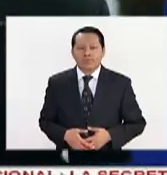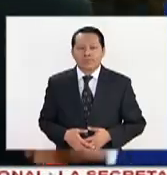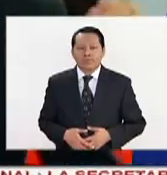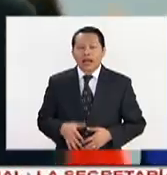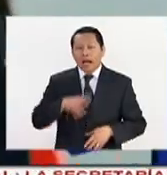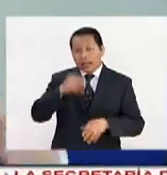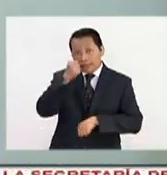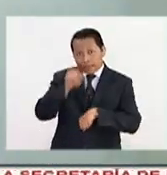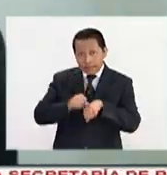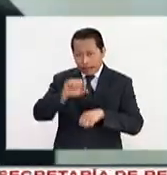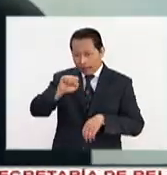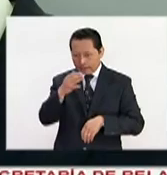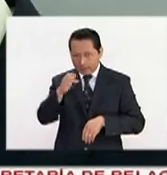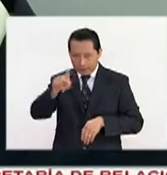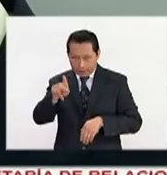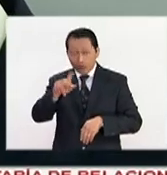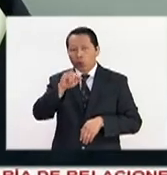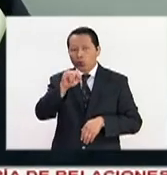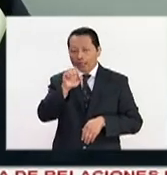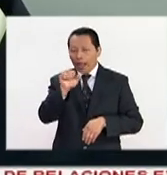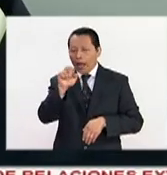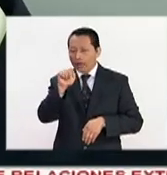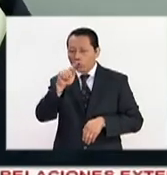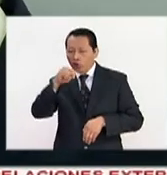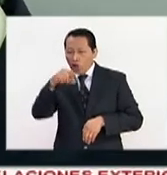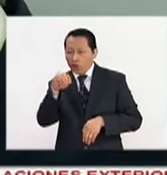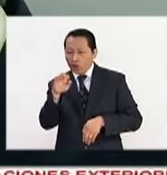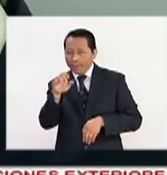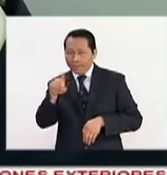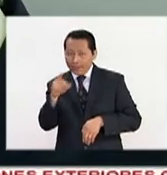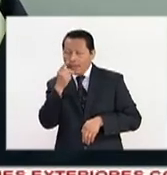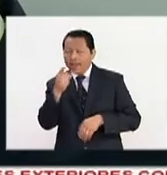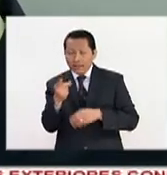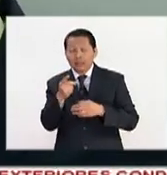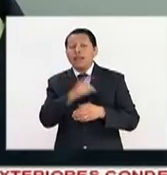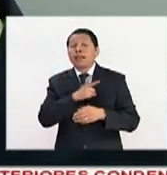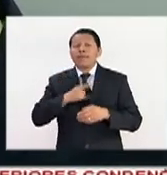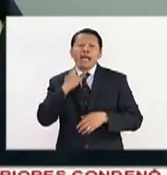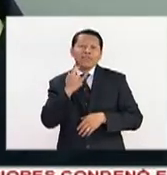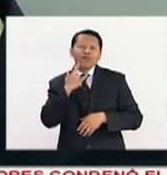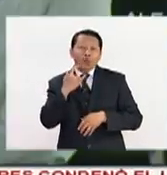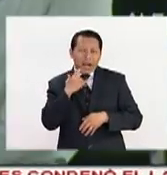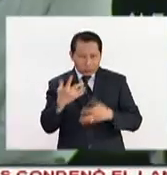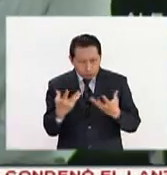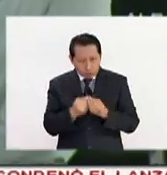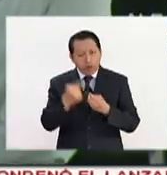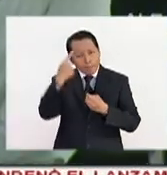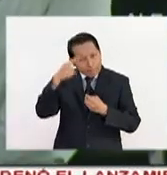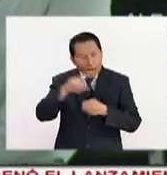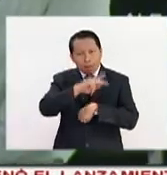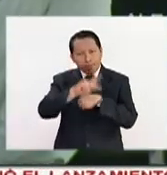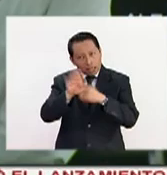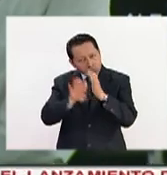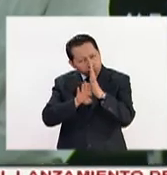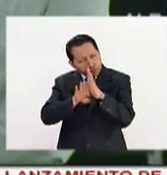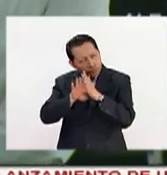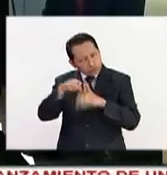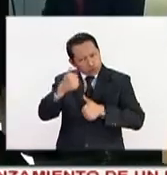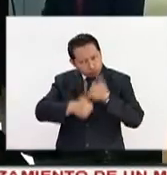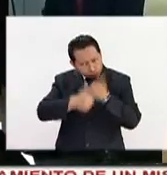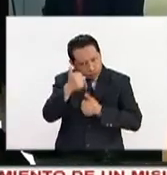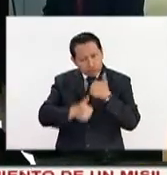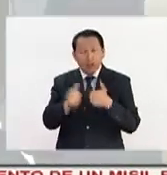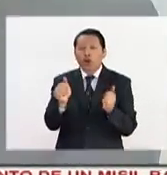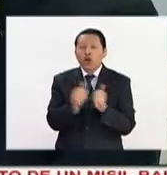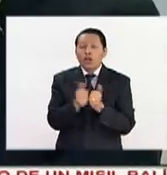Afirma el secretario de Hacienda, José Antonio Meade, que se deben unir esfuerzos para hacer un país desarrollado, competitivo y próspero, pero con equilibrio